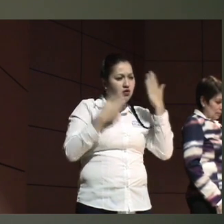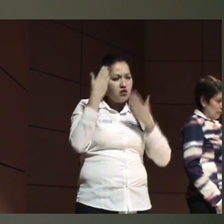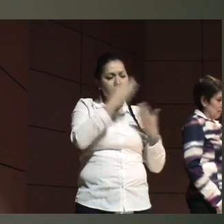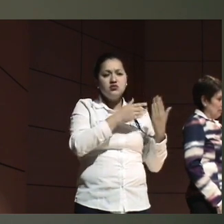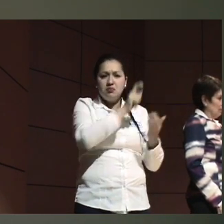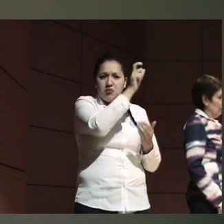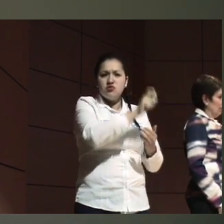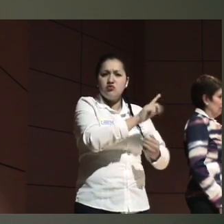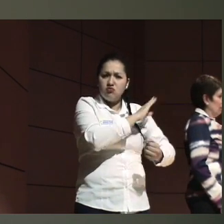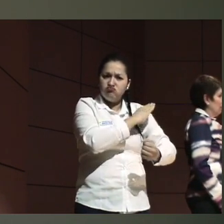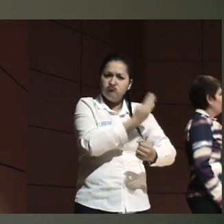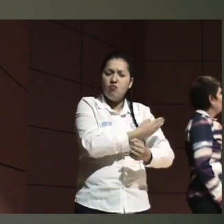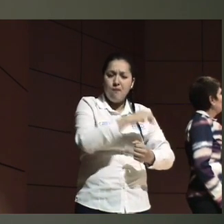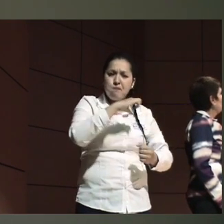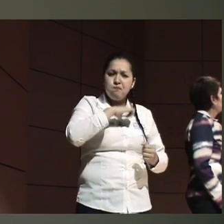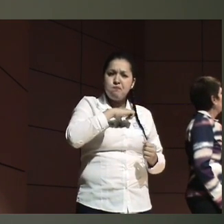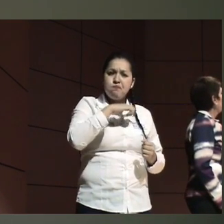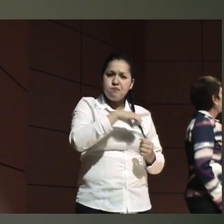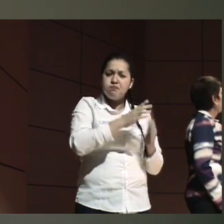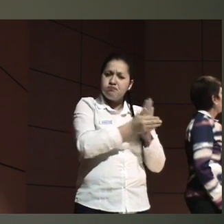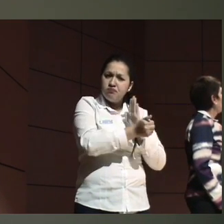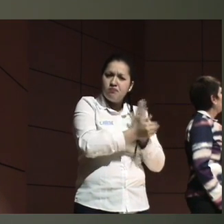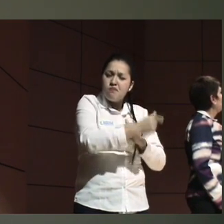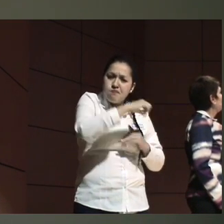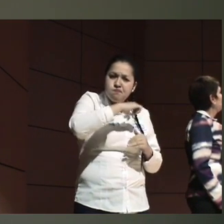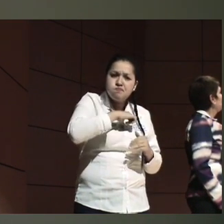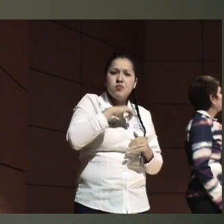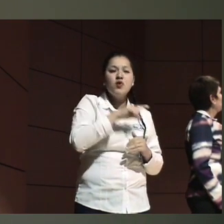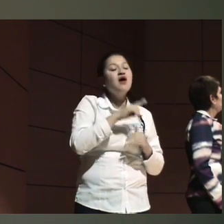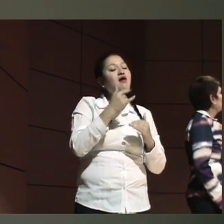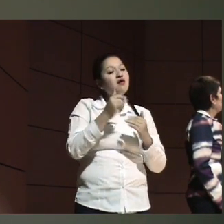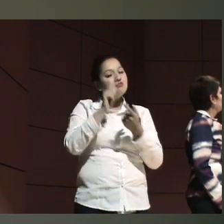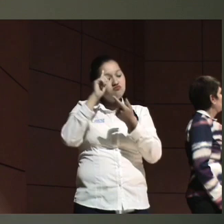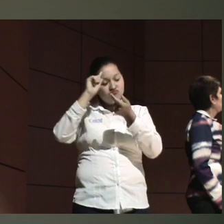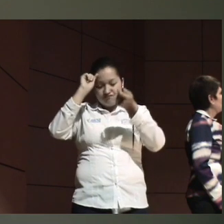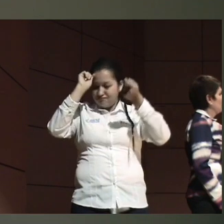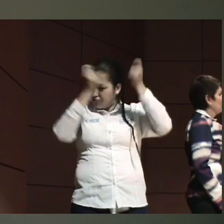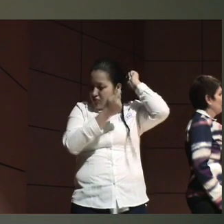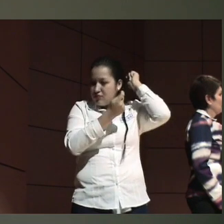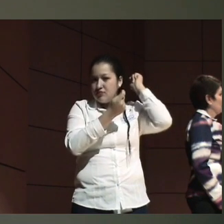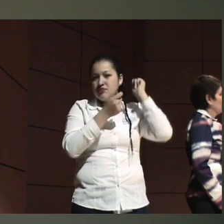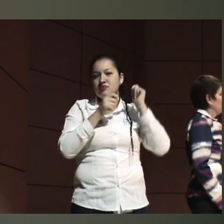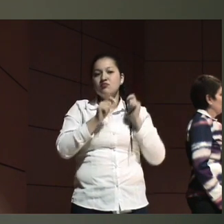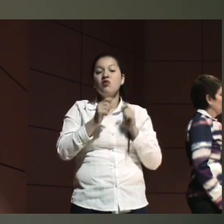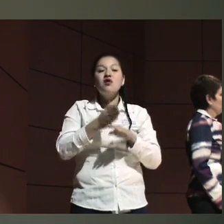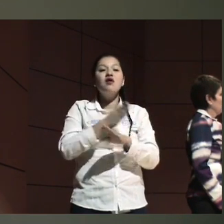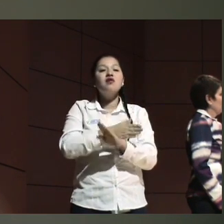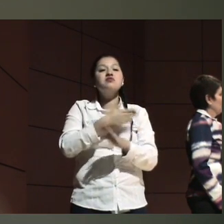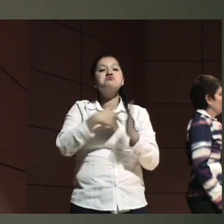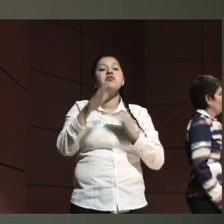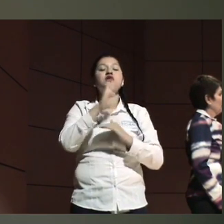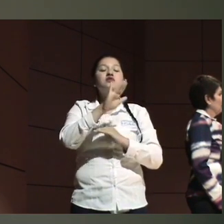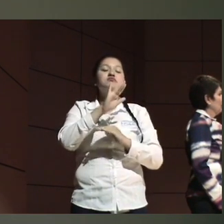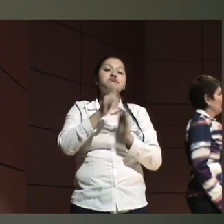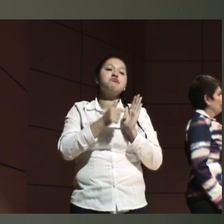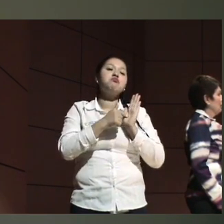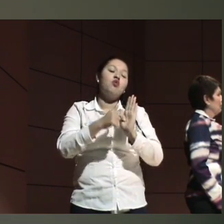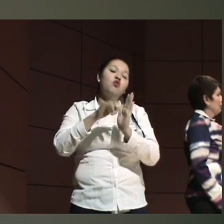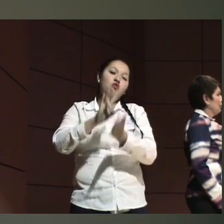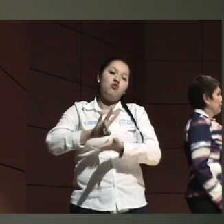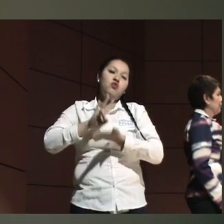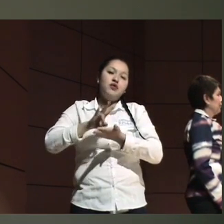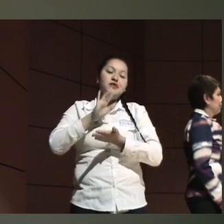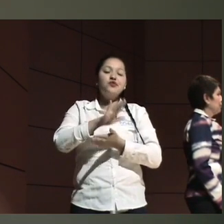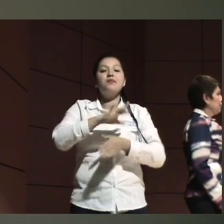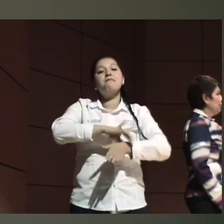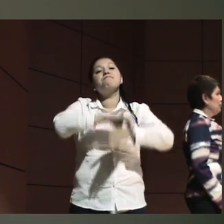porque sin lugar a dudas al interior de estas profesiones se ha seguido parando el modelo médico biológico y hablamos